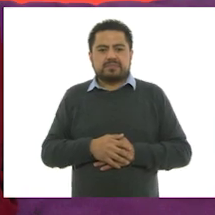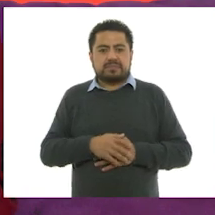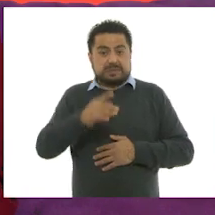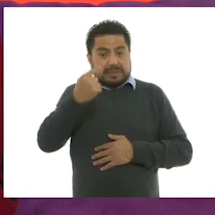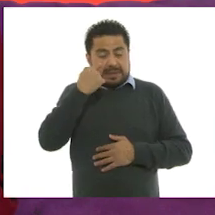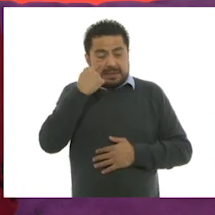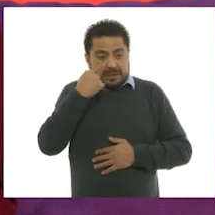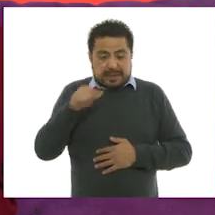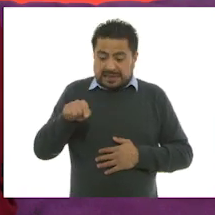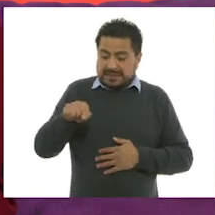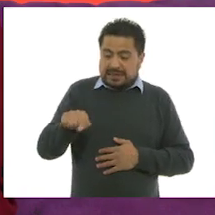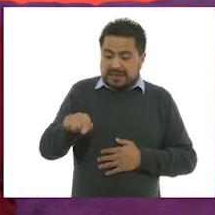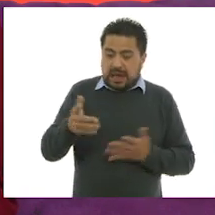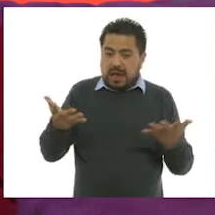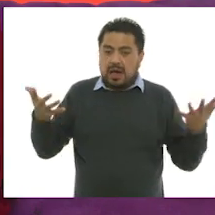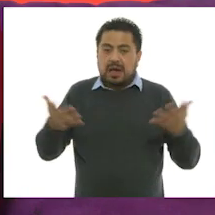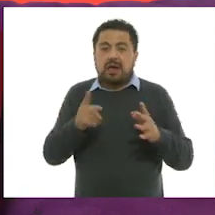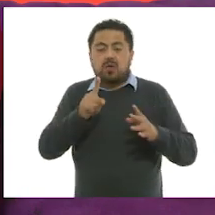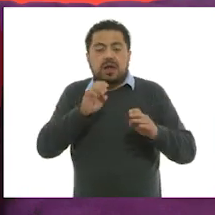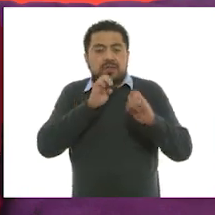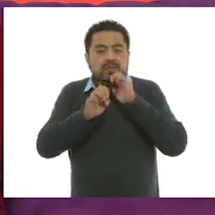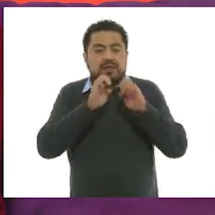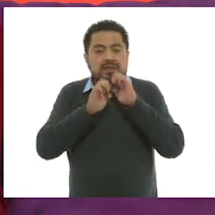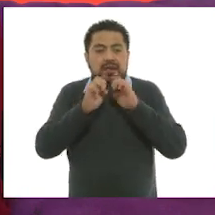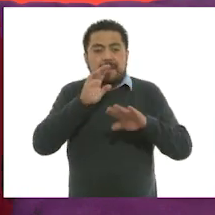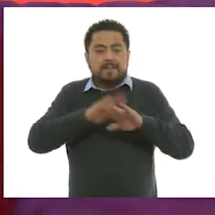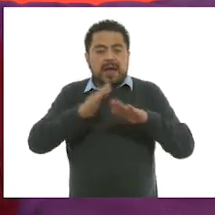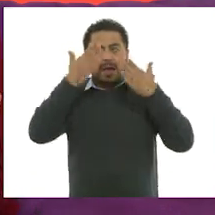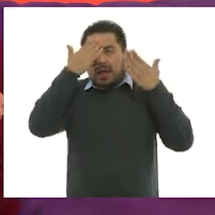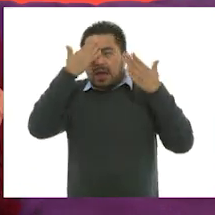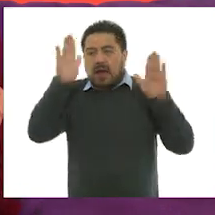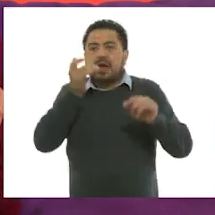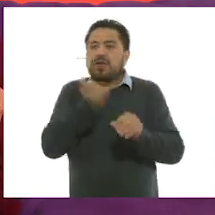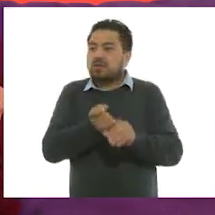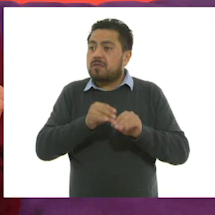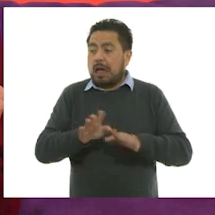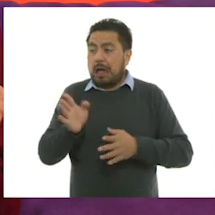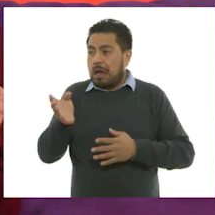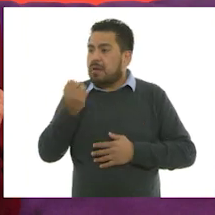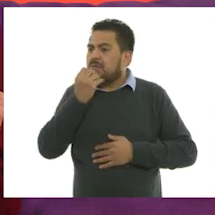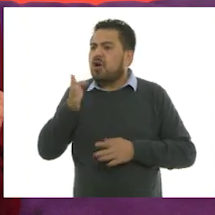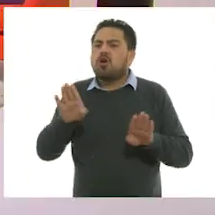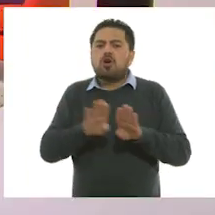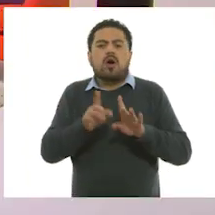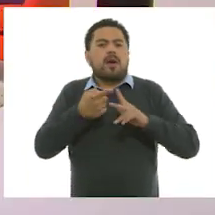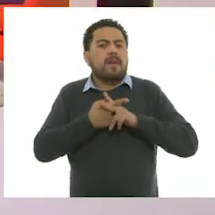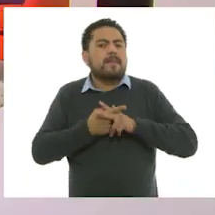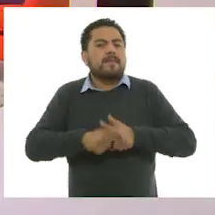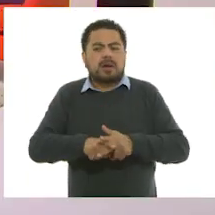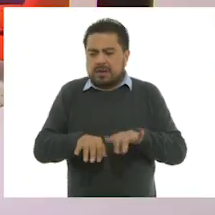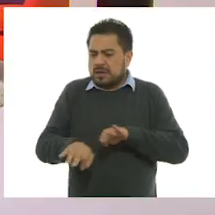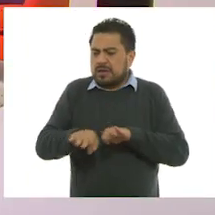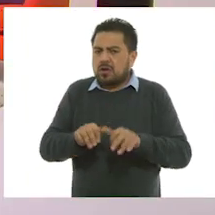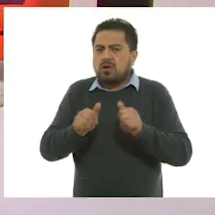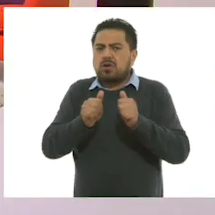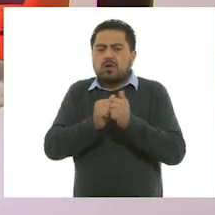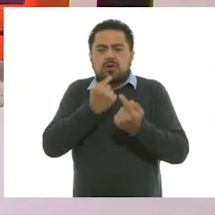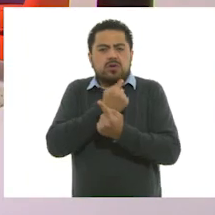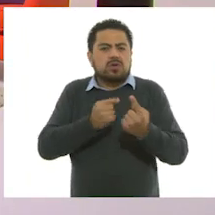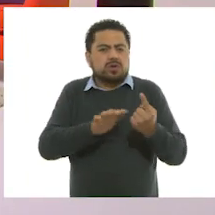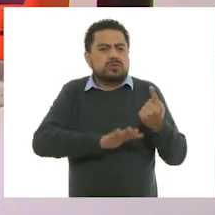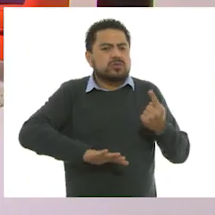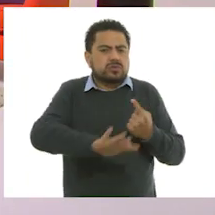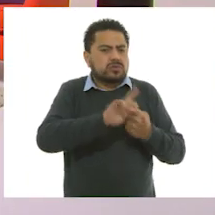Mira, esta de realizar una entrevista para ampliar información. Excelente. ¿Y cómo empezaríamos a trabajarlo con las y los